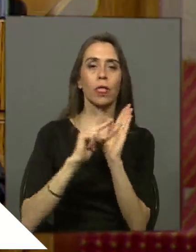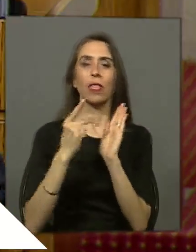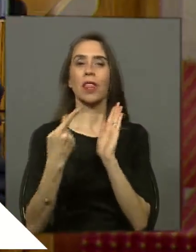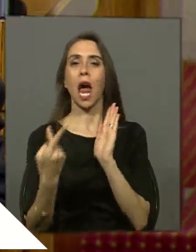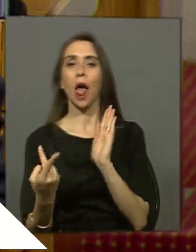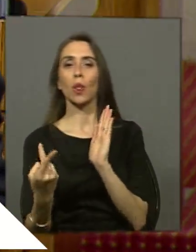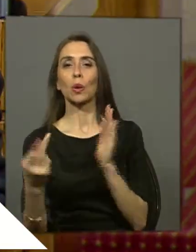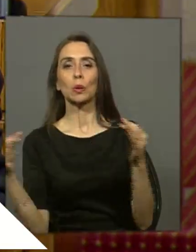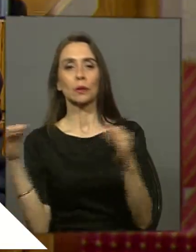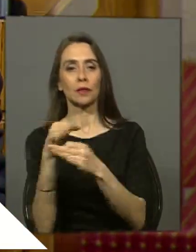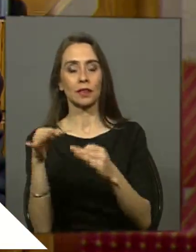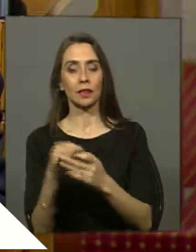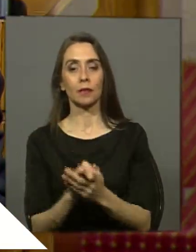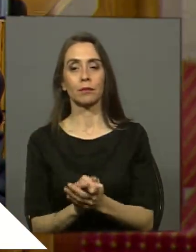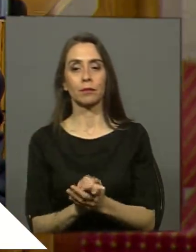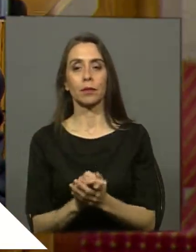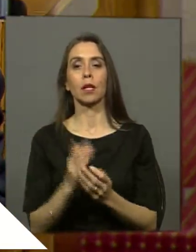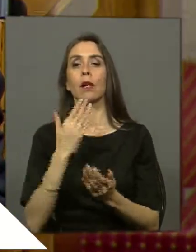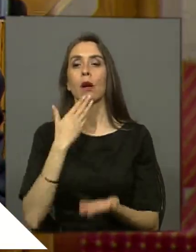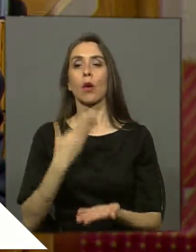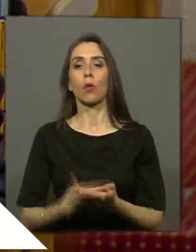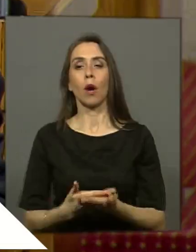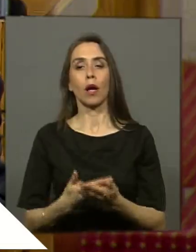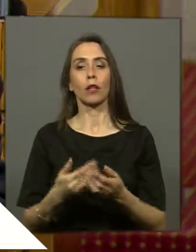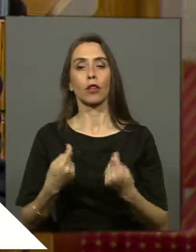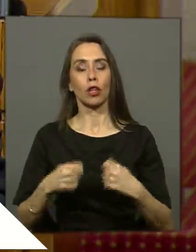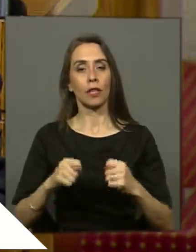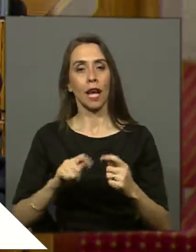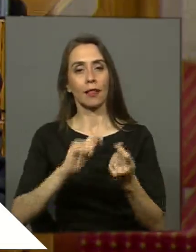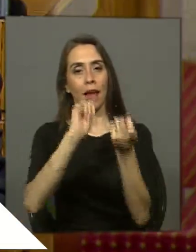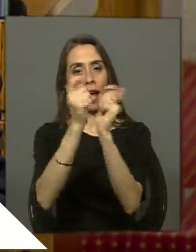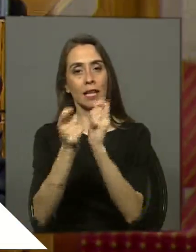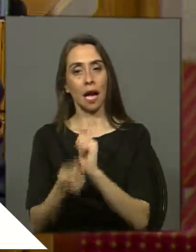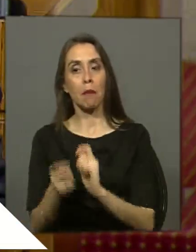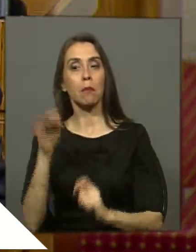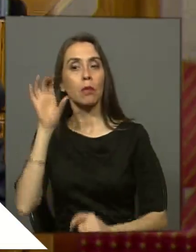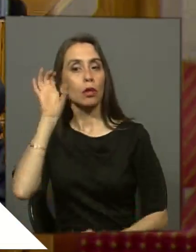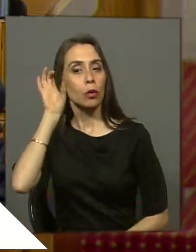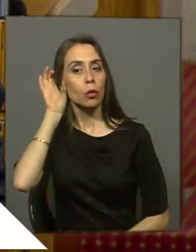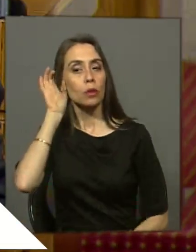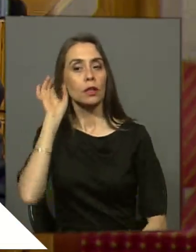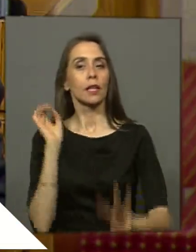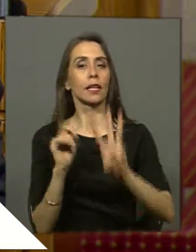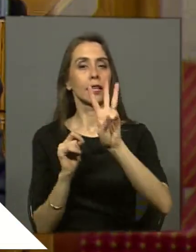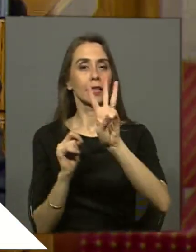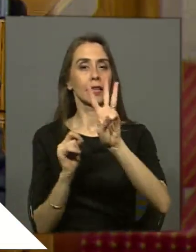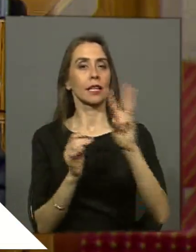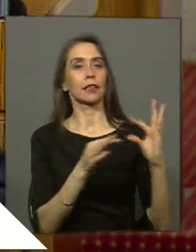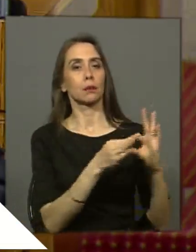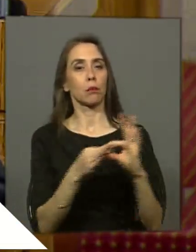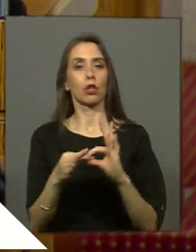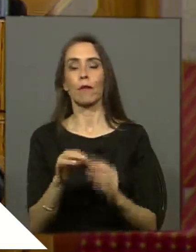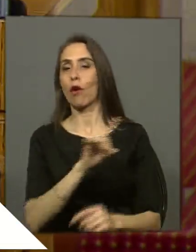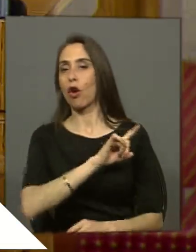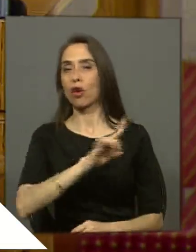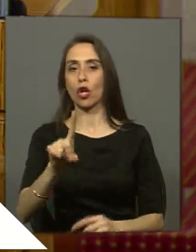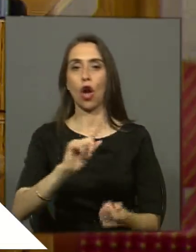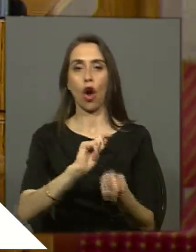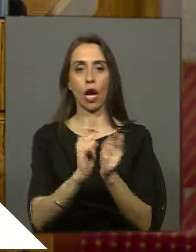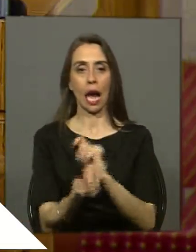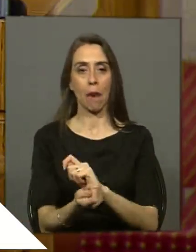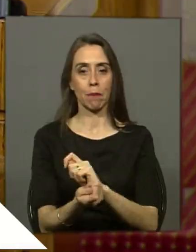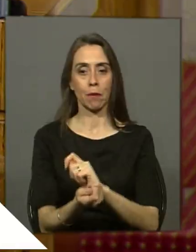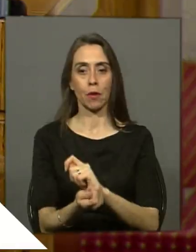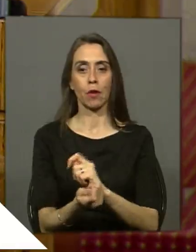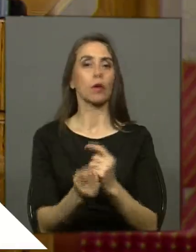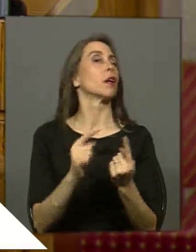cuando se tratan de hacer cambios se suele escuchar tres razones para que no hayan cambios se